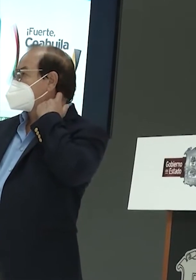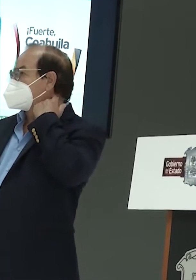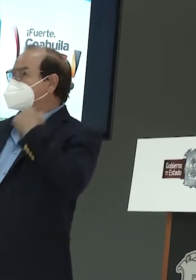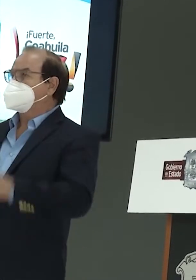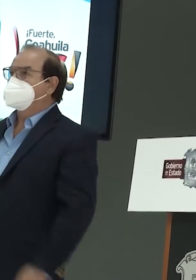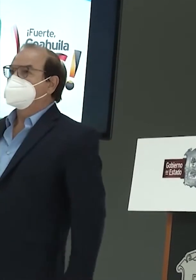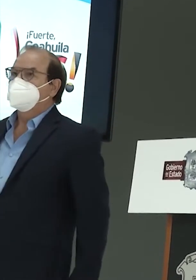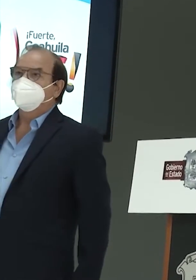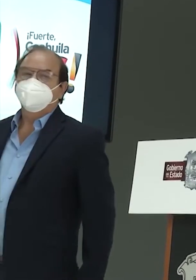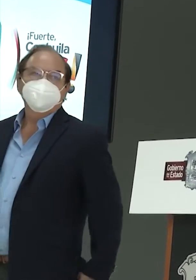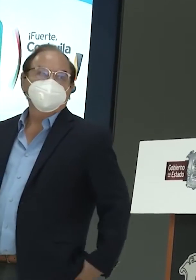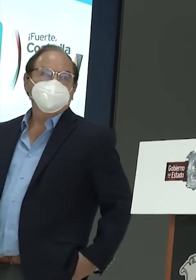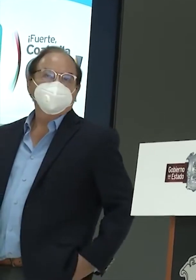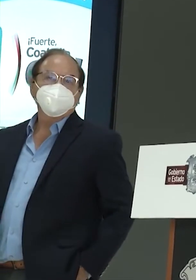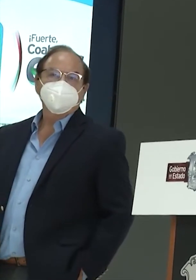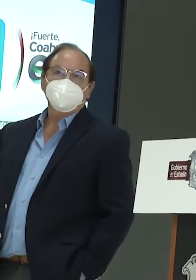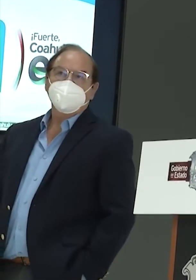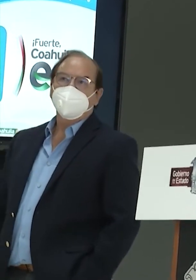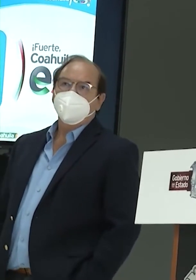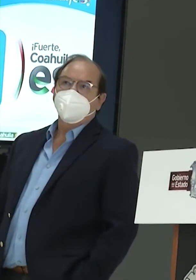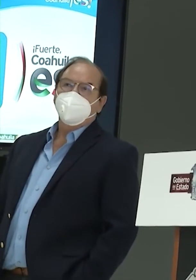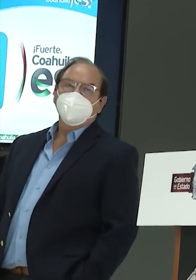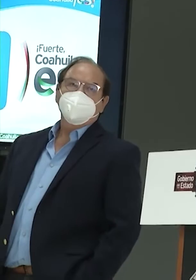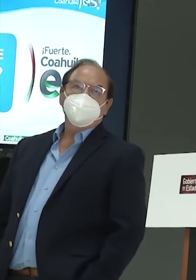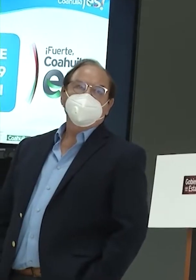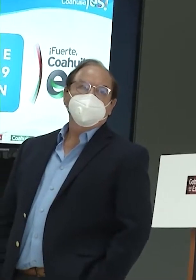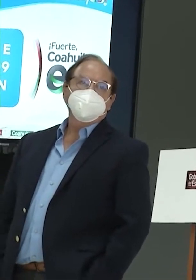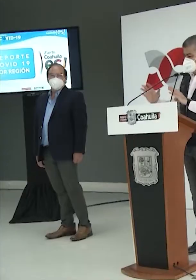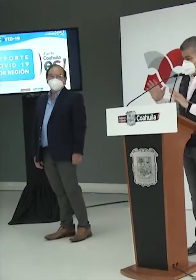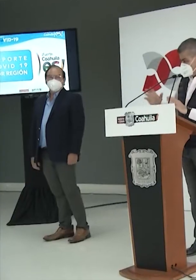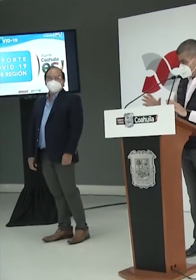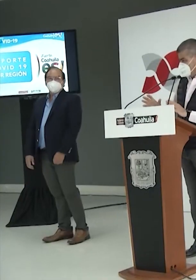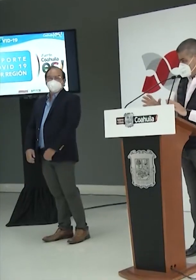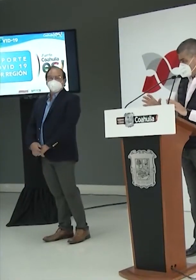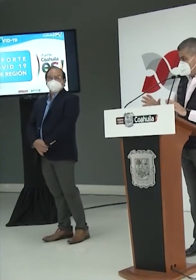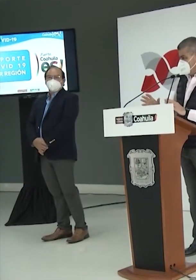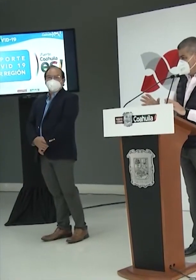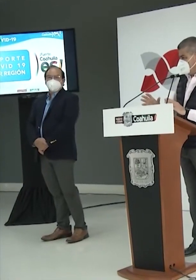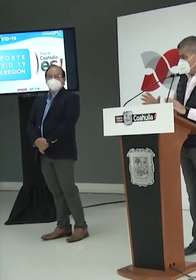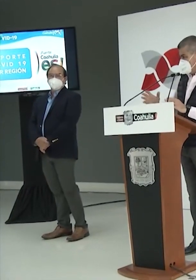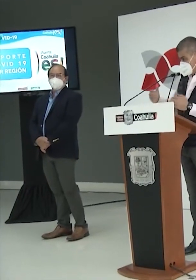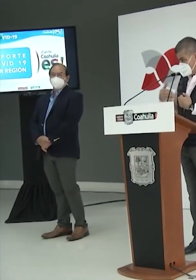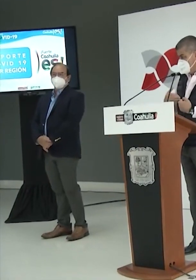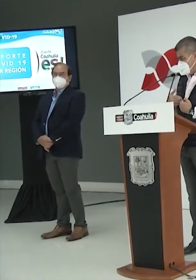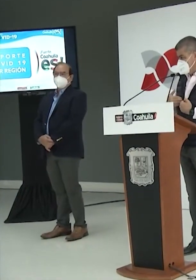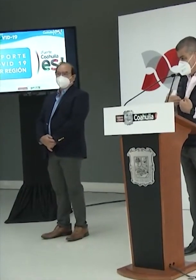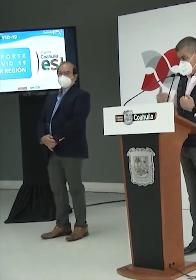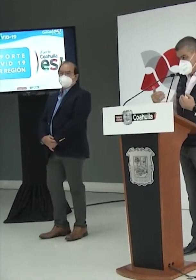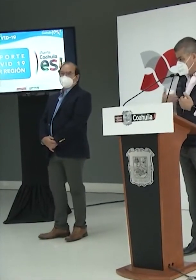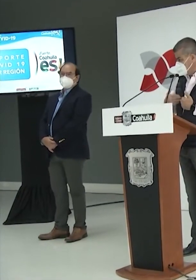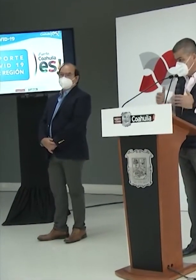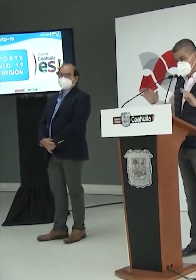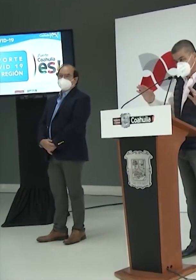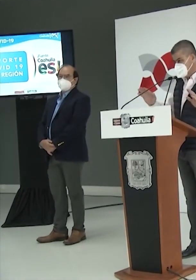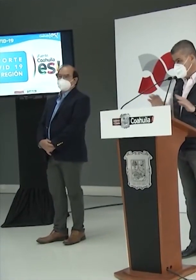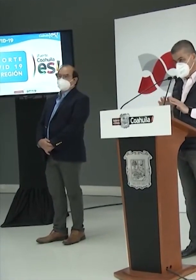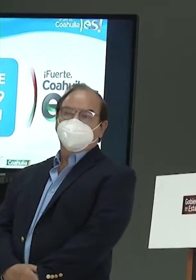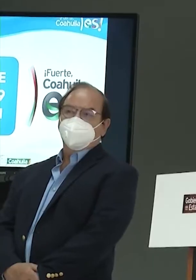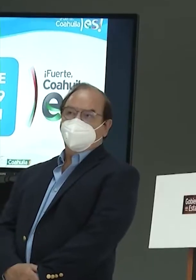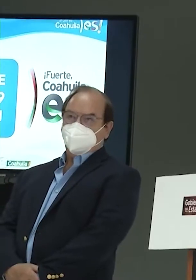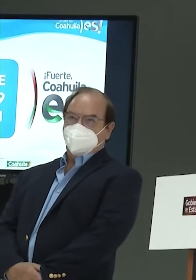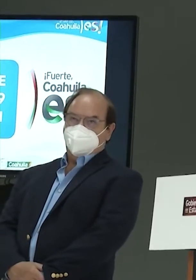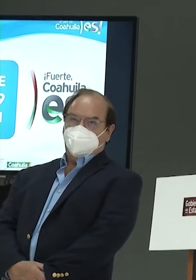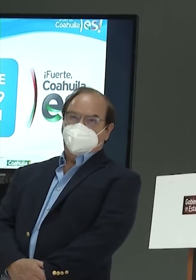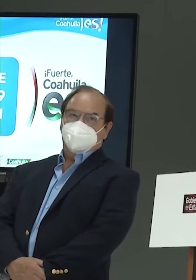redacción, sin alusión al presidente. O sea, ese puesto tiene que ser para un técnico y un